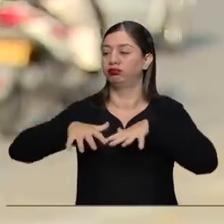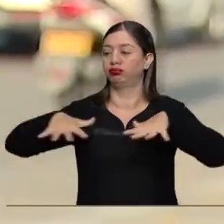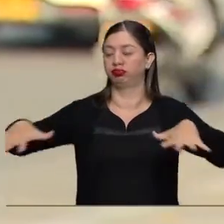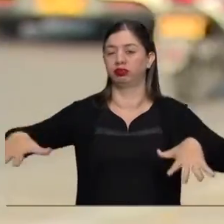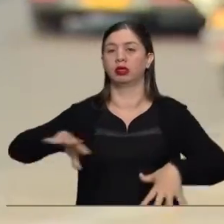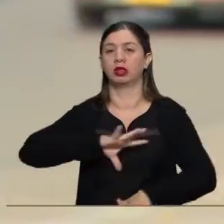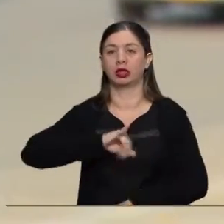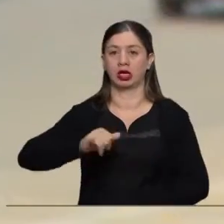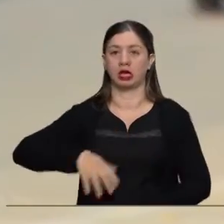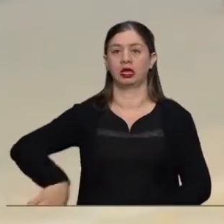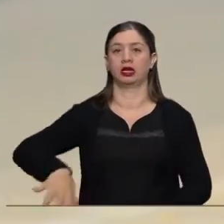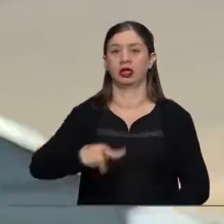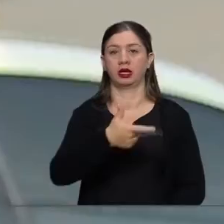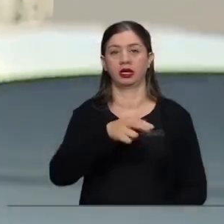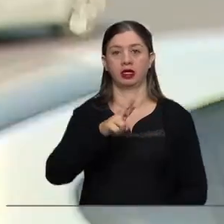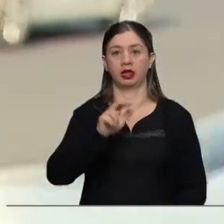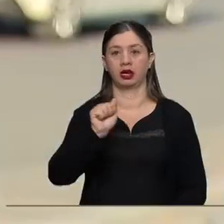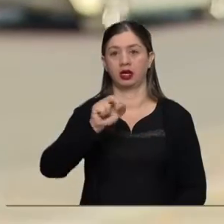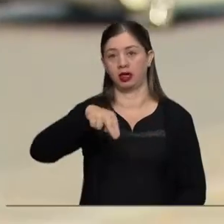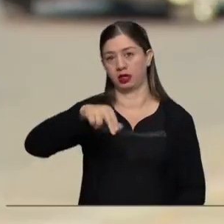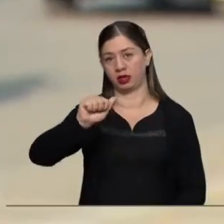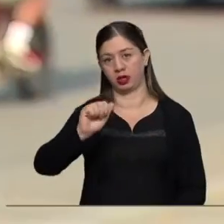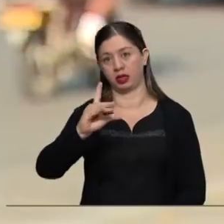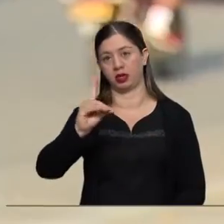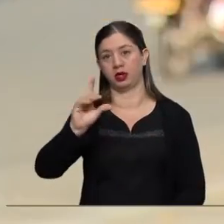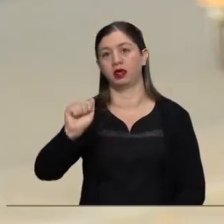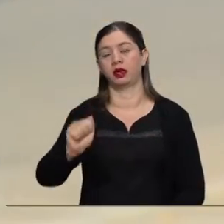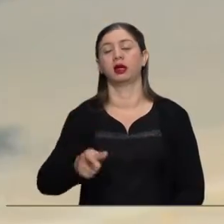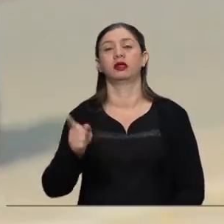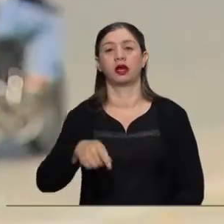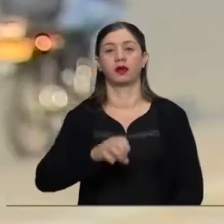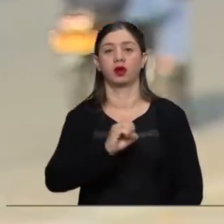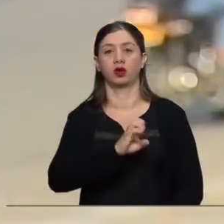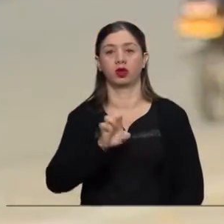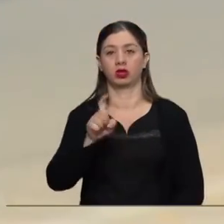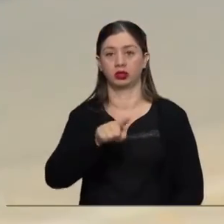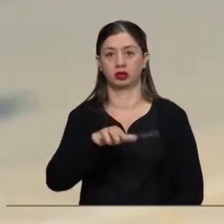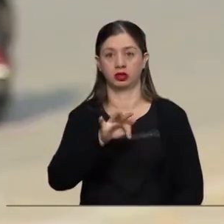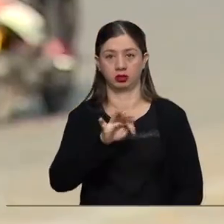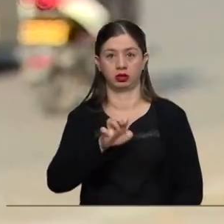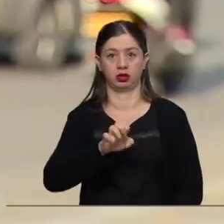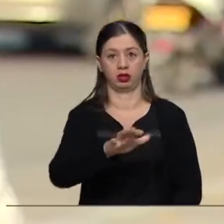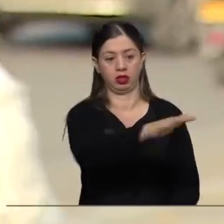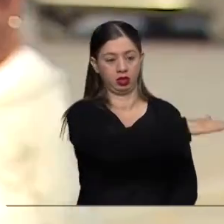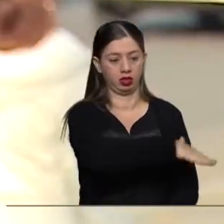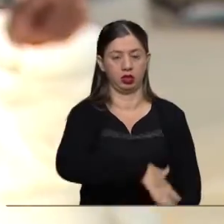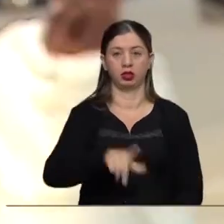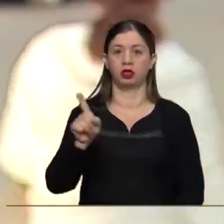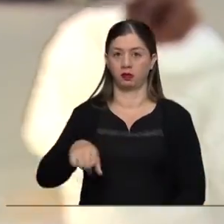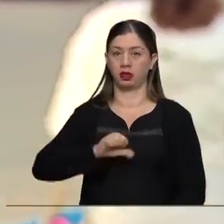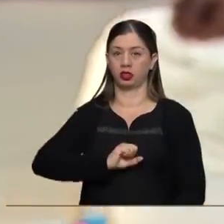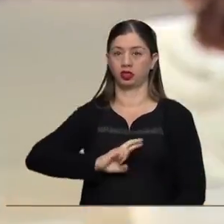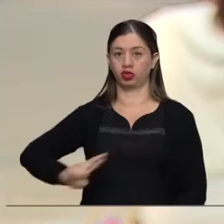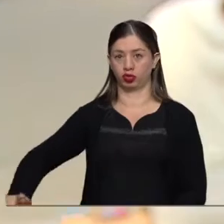otros sectores como en Granada, en el norte de la ciudad, también en el oeste y por supuesto aquí en el sur de la